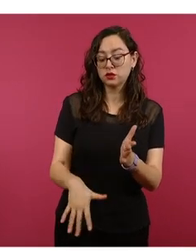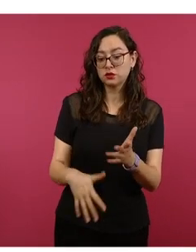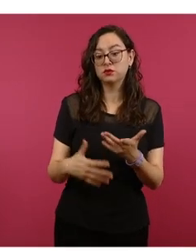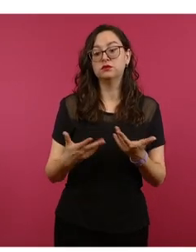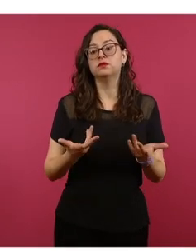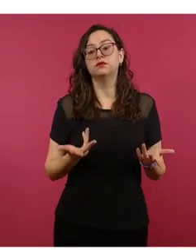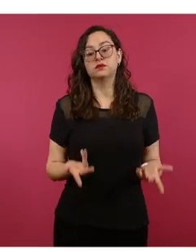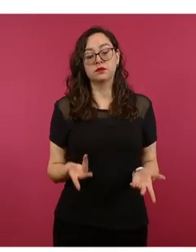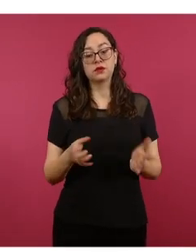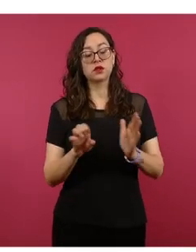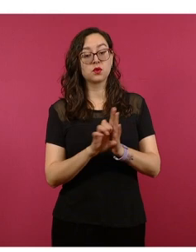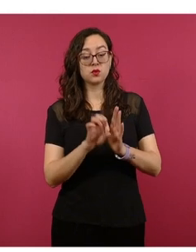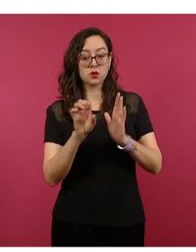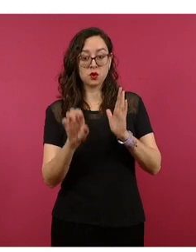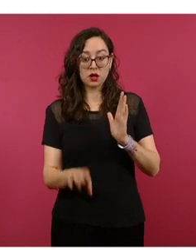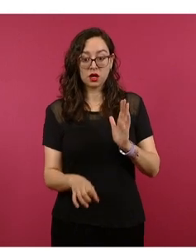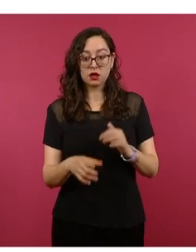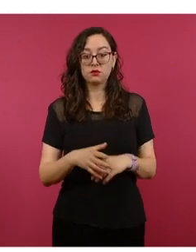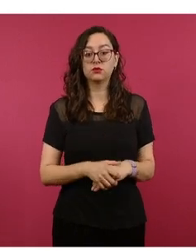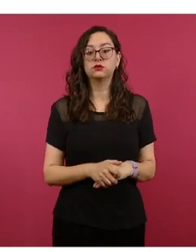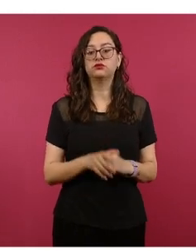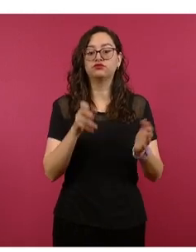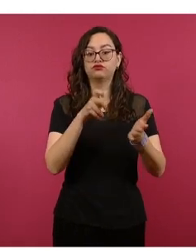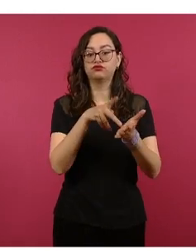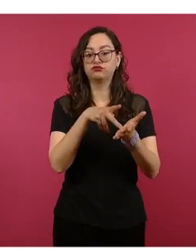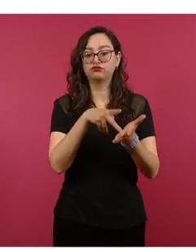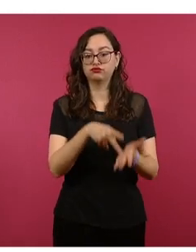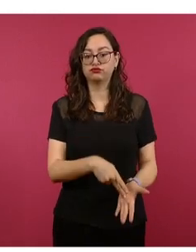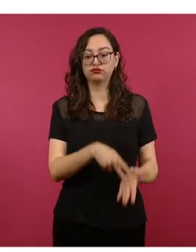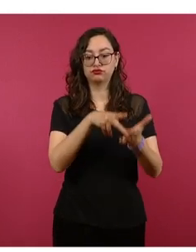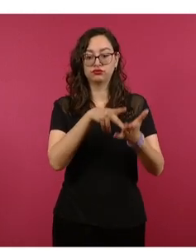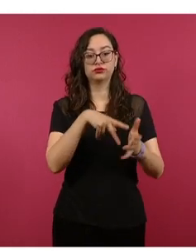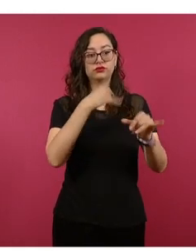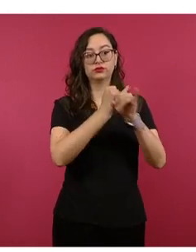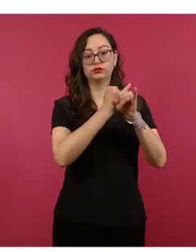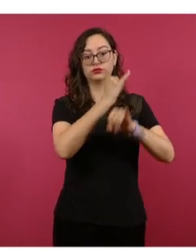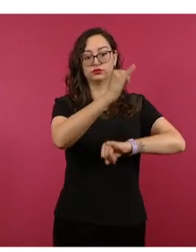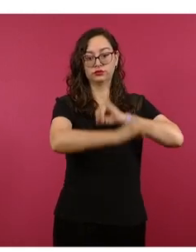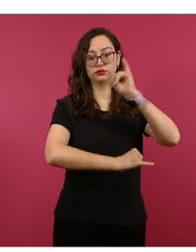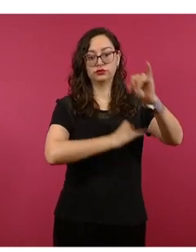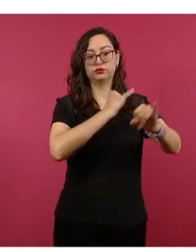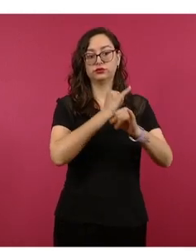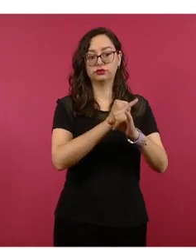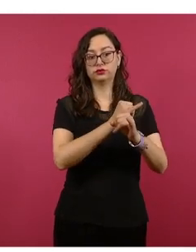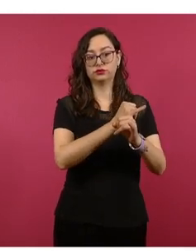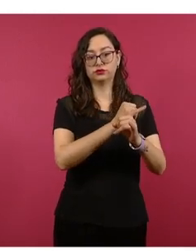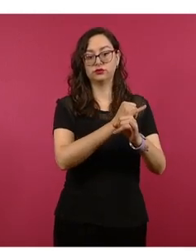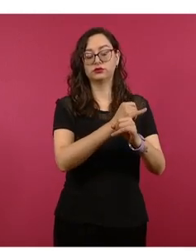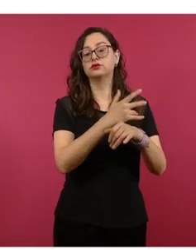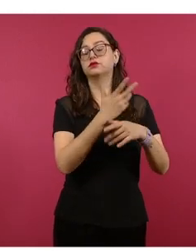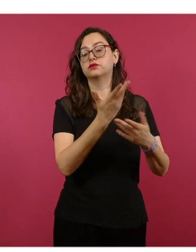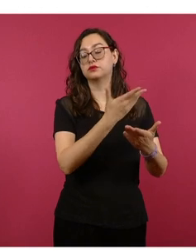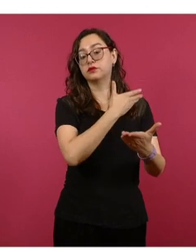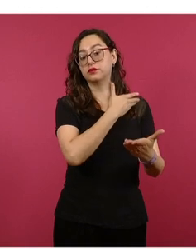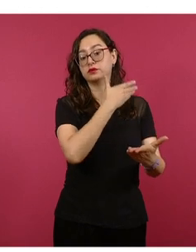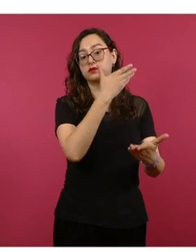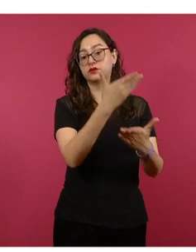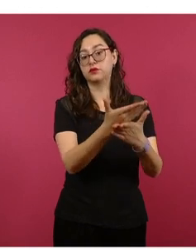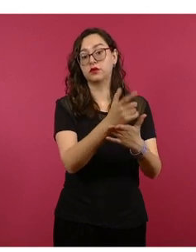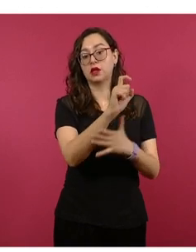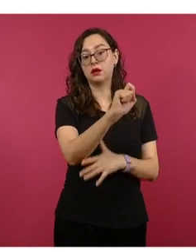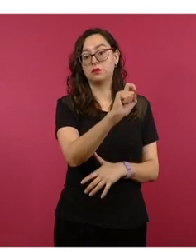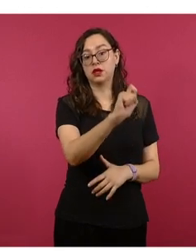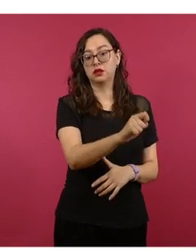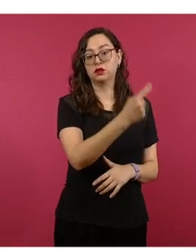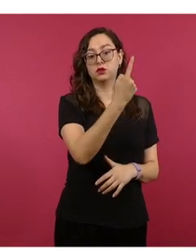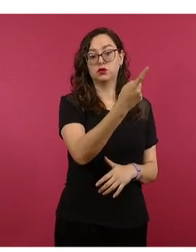el tema del gas por kilogramo, el referente internacional al 24 de abril estuvo en